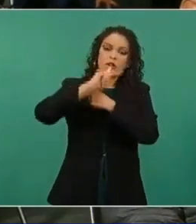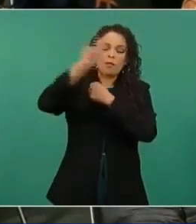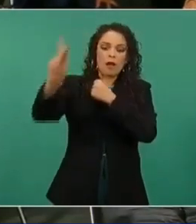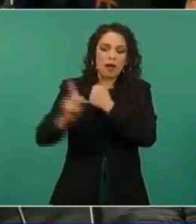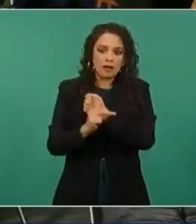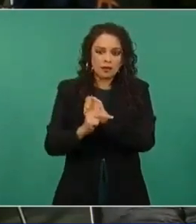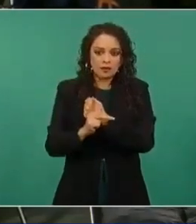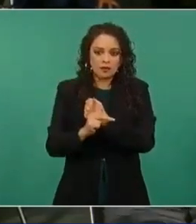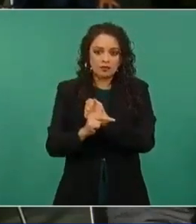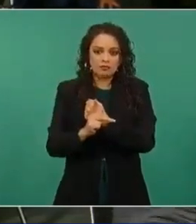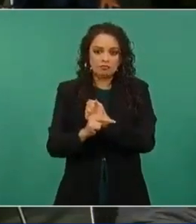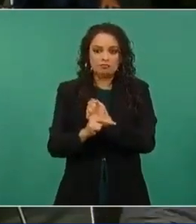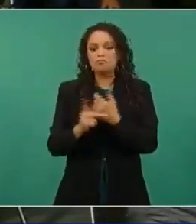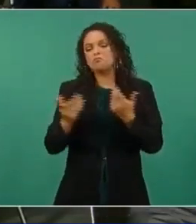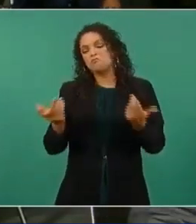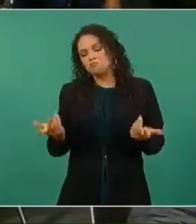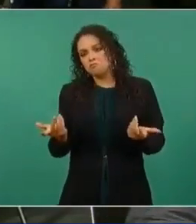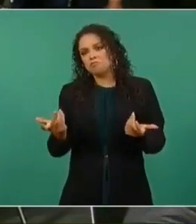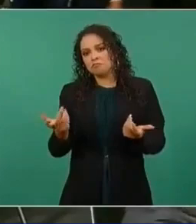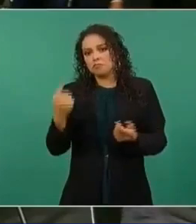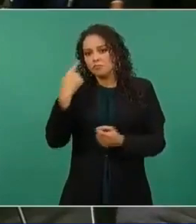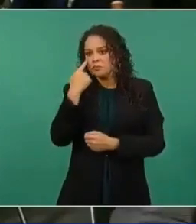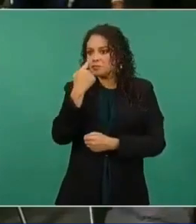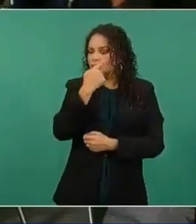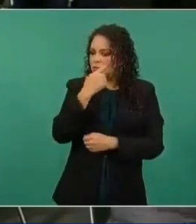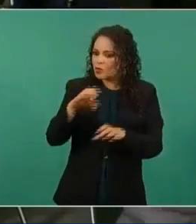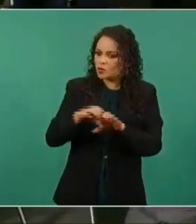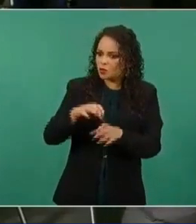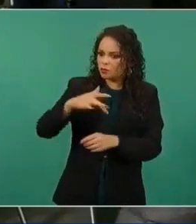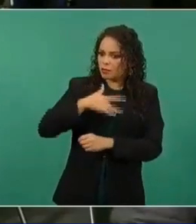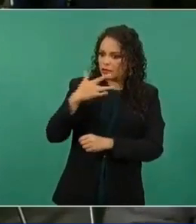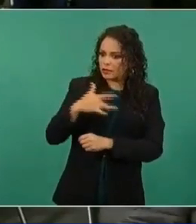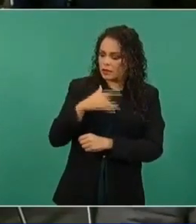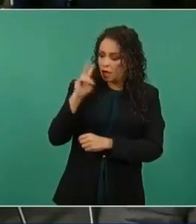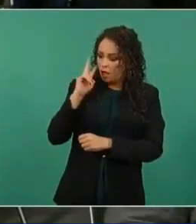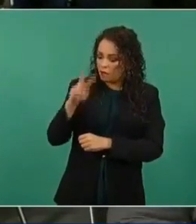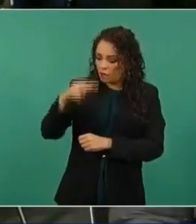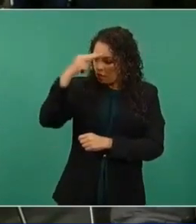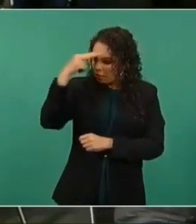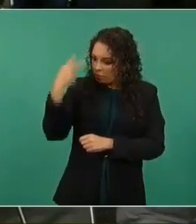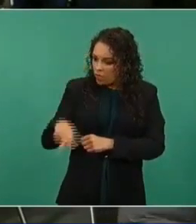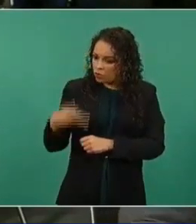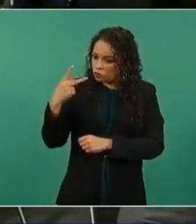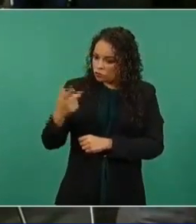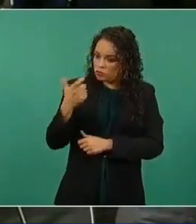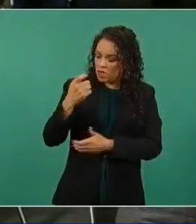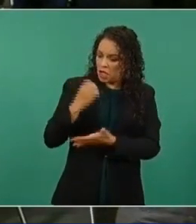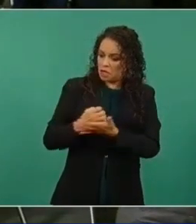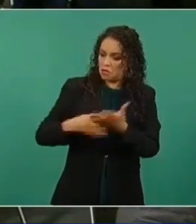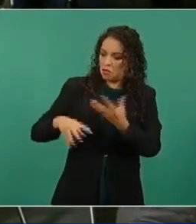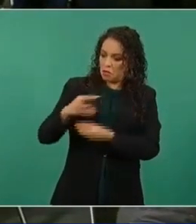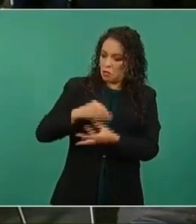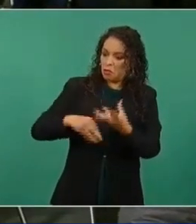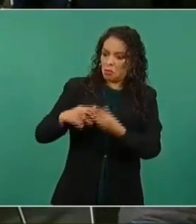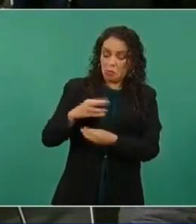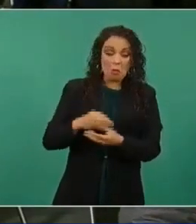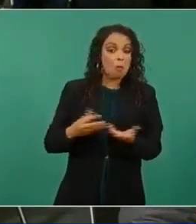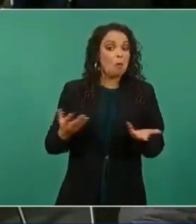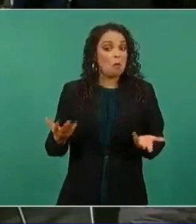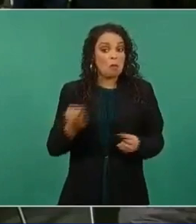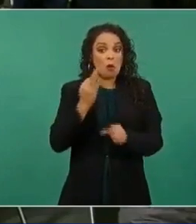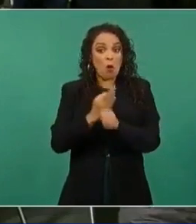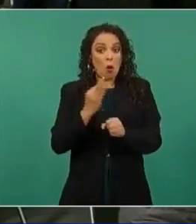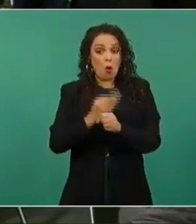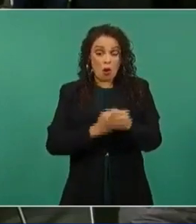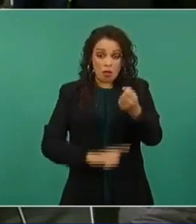si se quiere, la objetividad de cómo observar la economía mexicana, cómo observar algunos elementos claves que ahorita frente a la pandemia